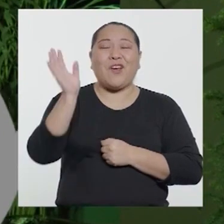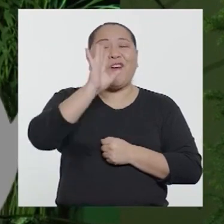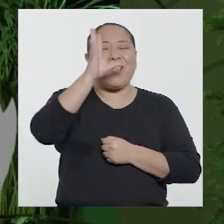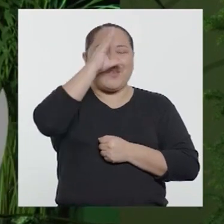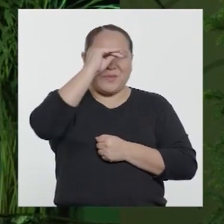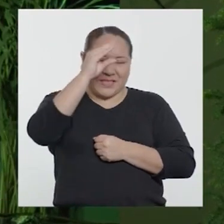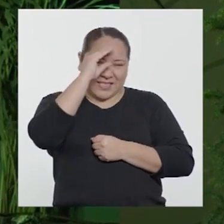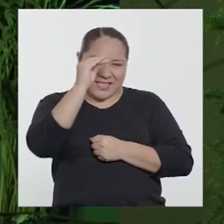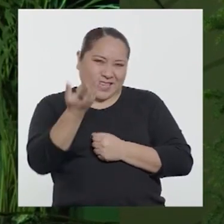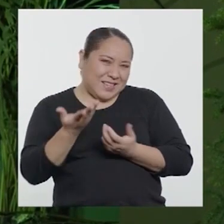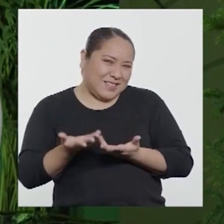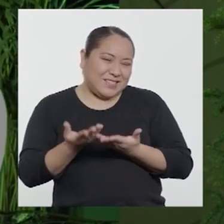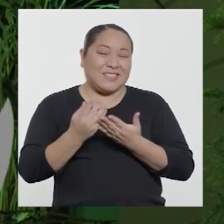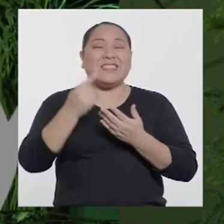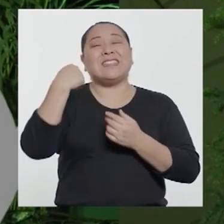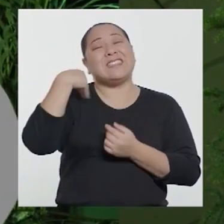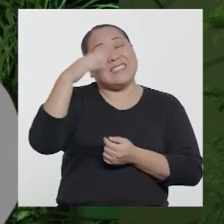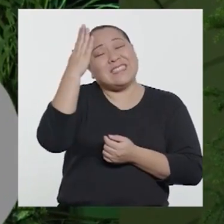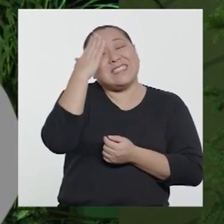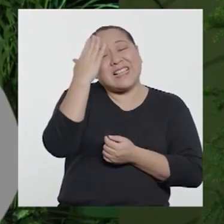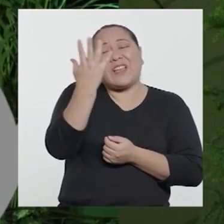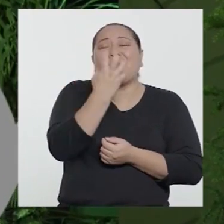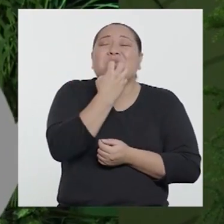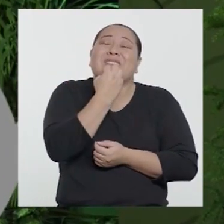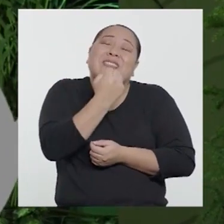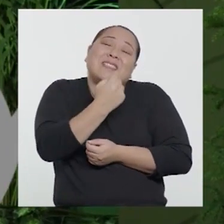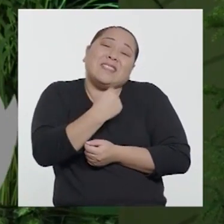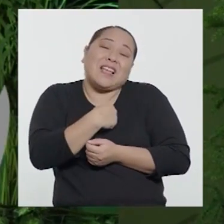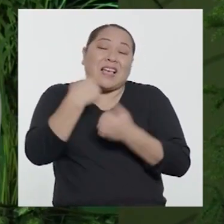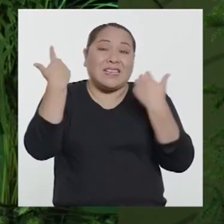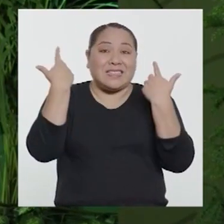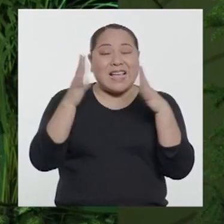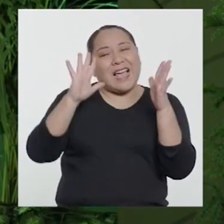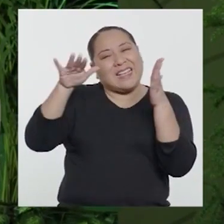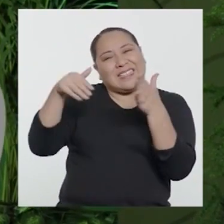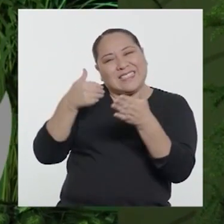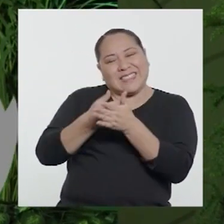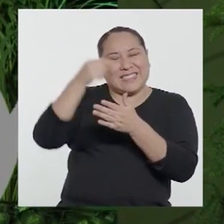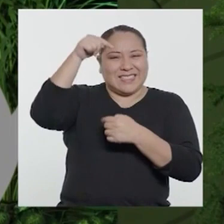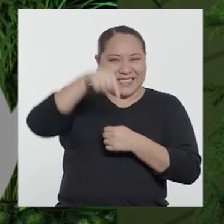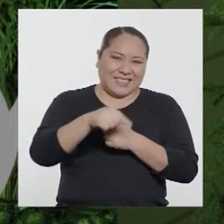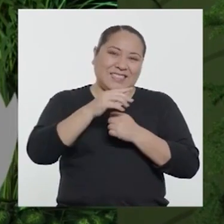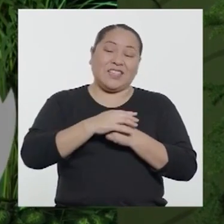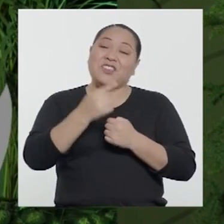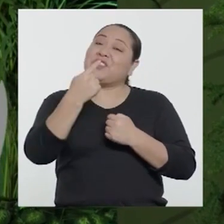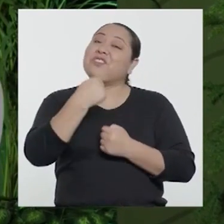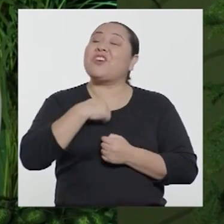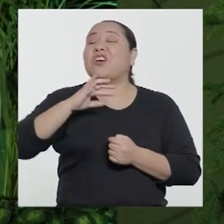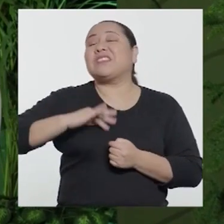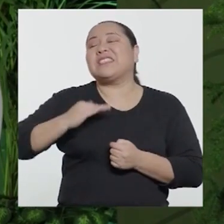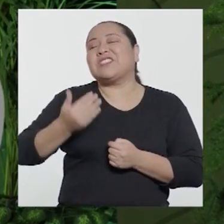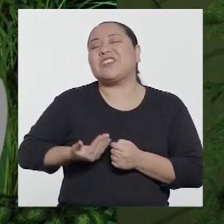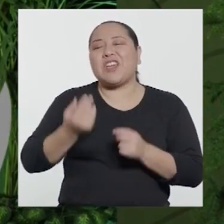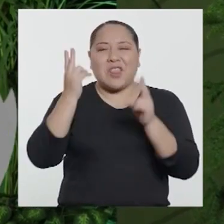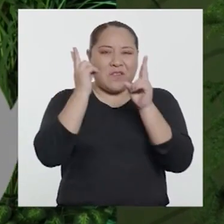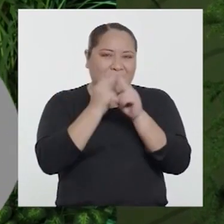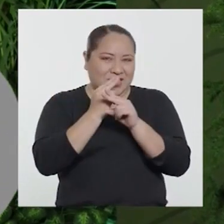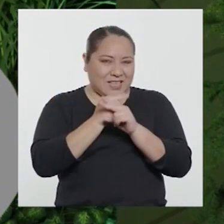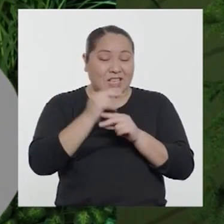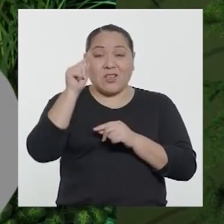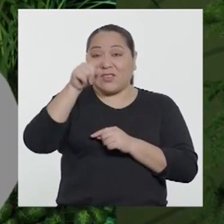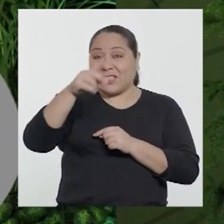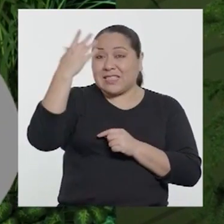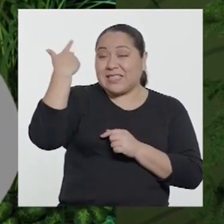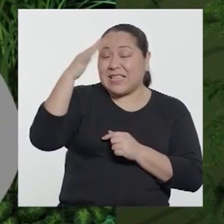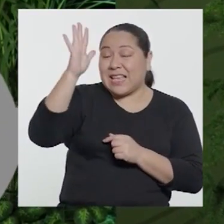¡Hola, chicas y chicos! Sé cómo me han extrañado, pero ya estoy aquí. Yo soy la señora Vizcacha.